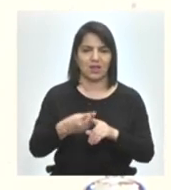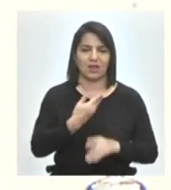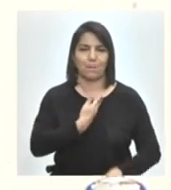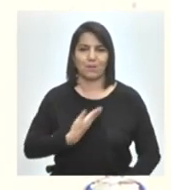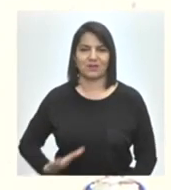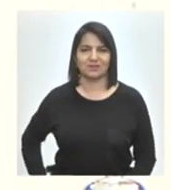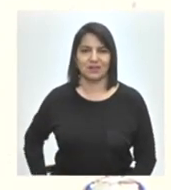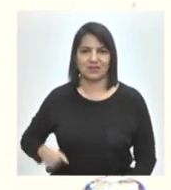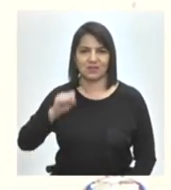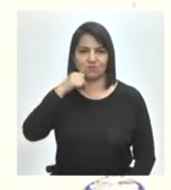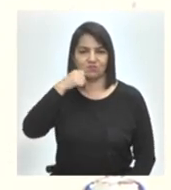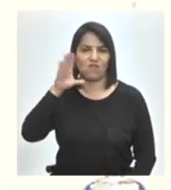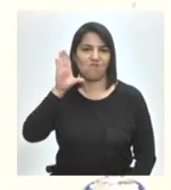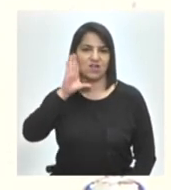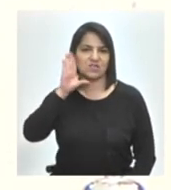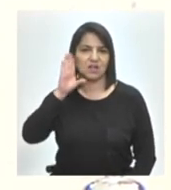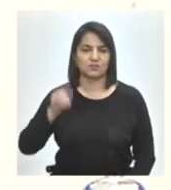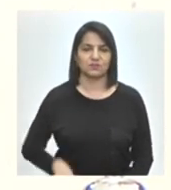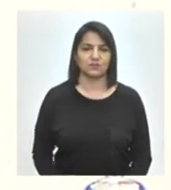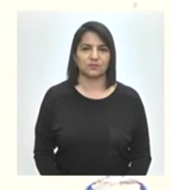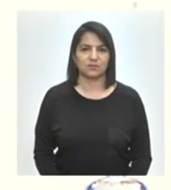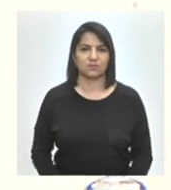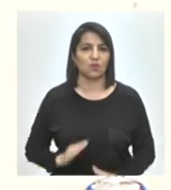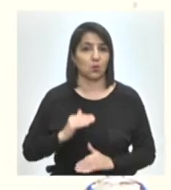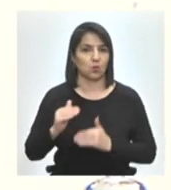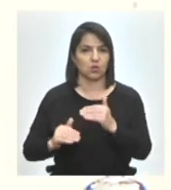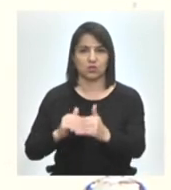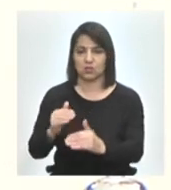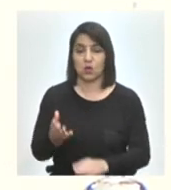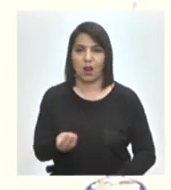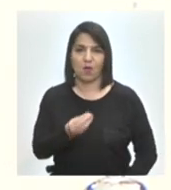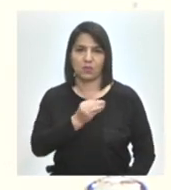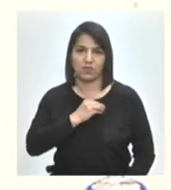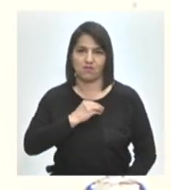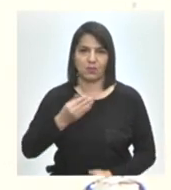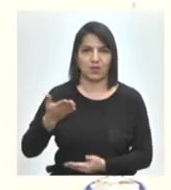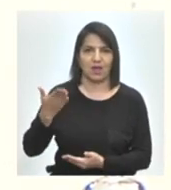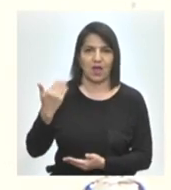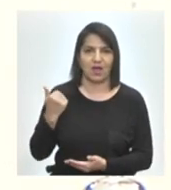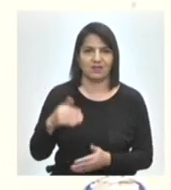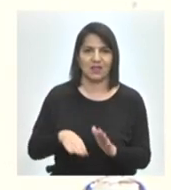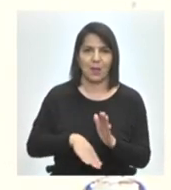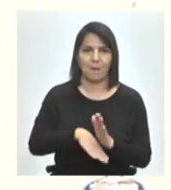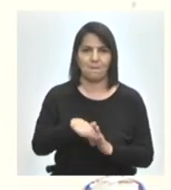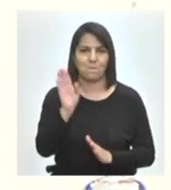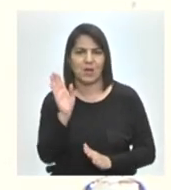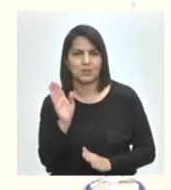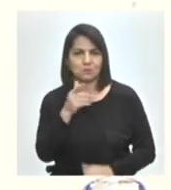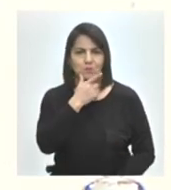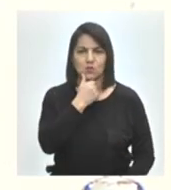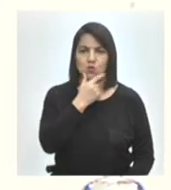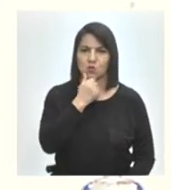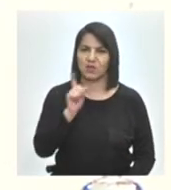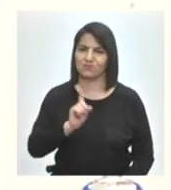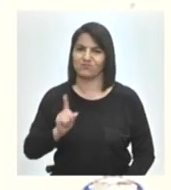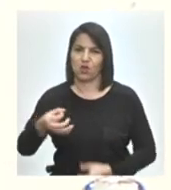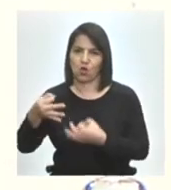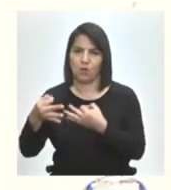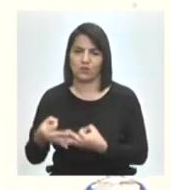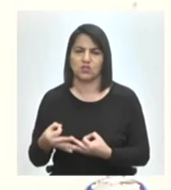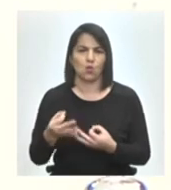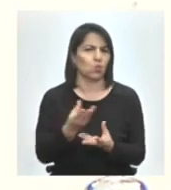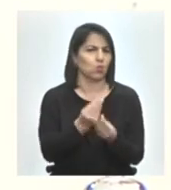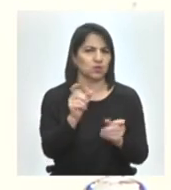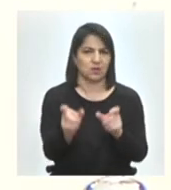Michelle Bachelet, un proceso que lamentablemente despertó más suspicacias que convicción en buena parte del